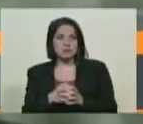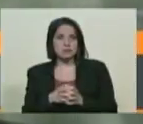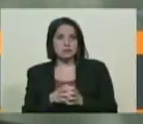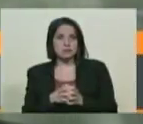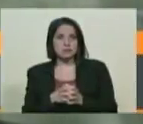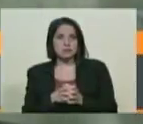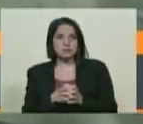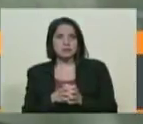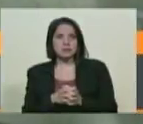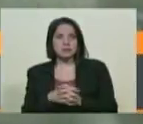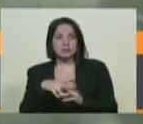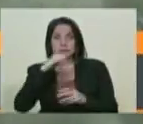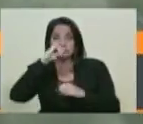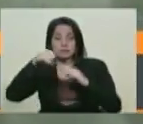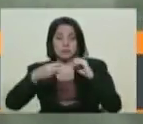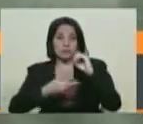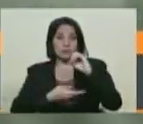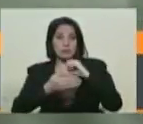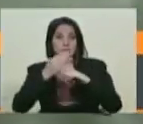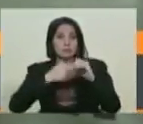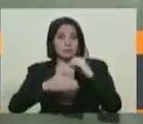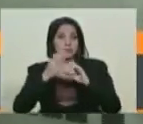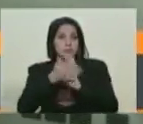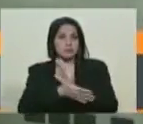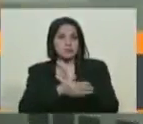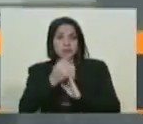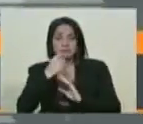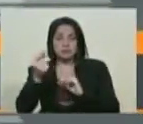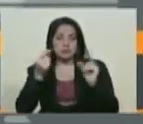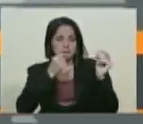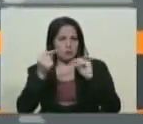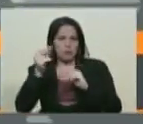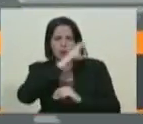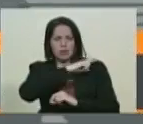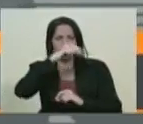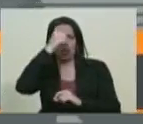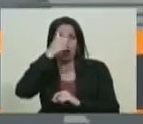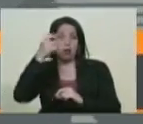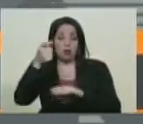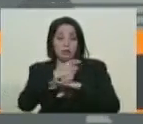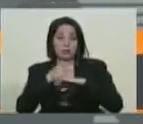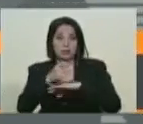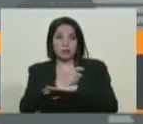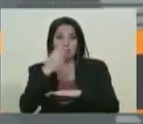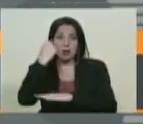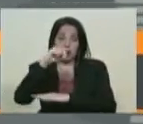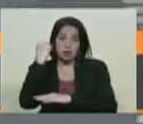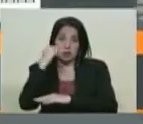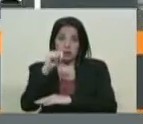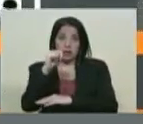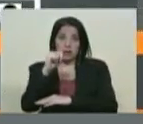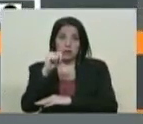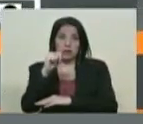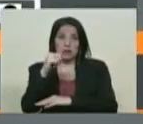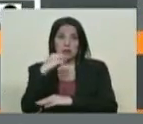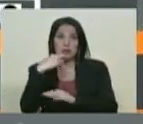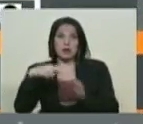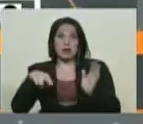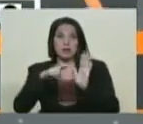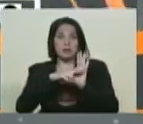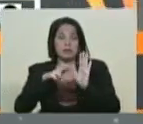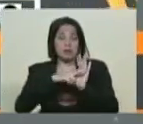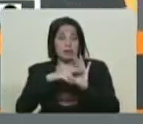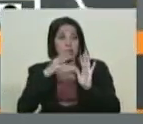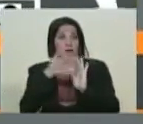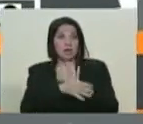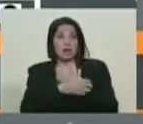A Jorge Rodríguez, jefe de la Delegación del Diálogo del Ejecutivo Nacional. Entonces, él ratificaba el